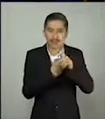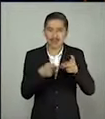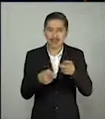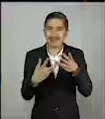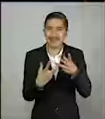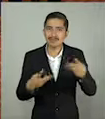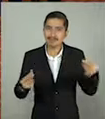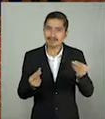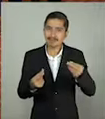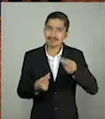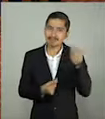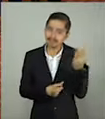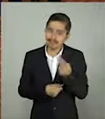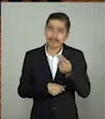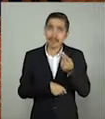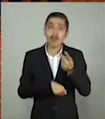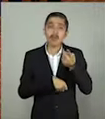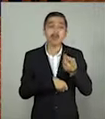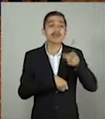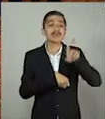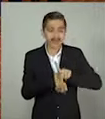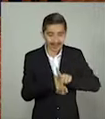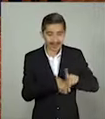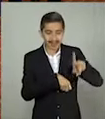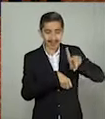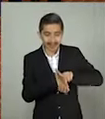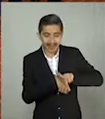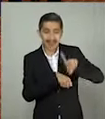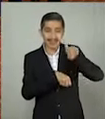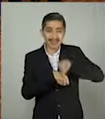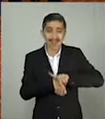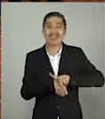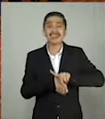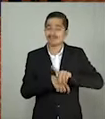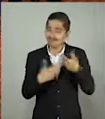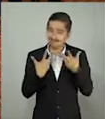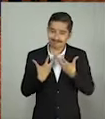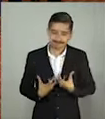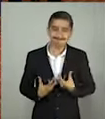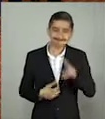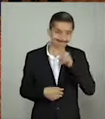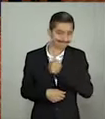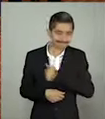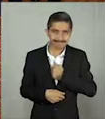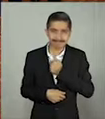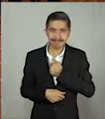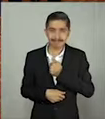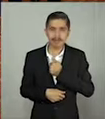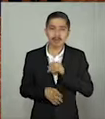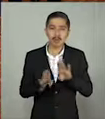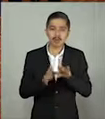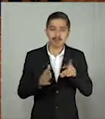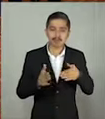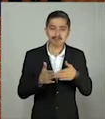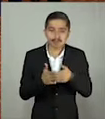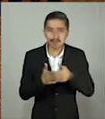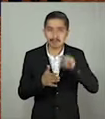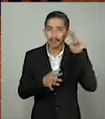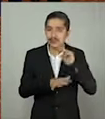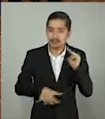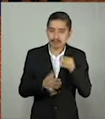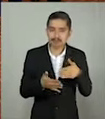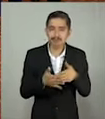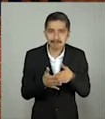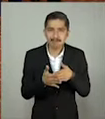conflicto se resuelva. Cada día que pasa de este conflicto, desafortunadamente, se le pone un obstáculo más a